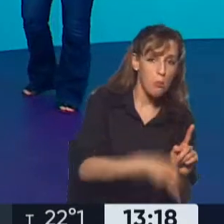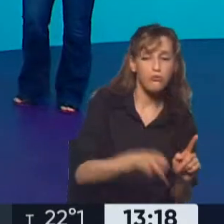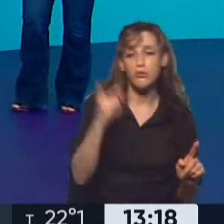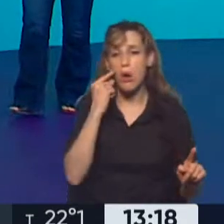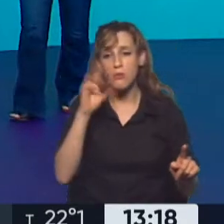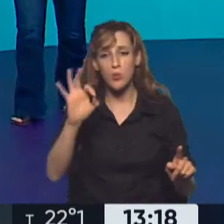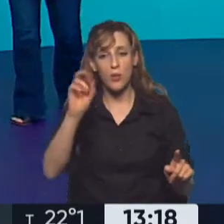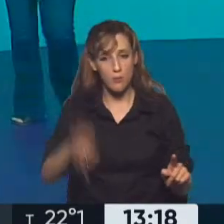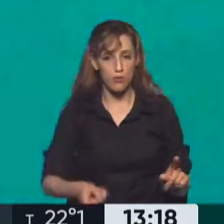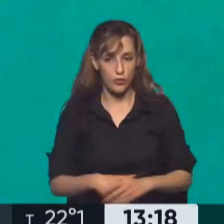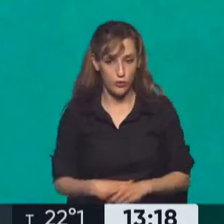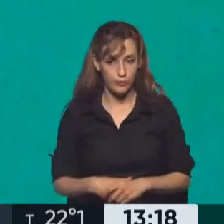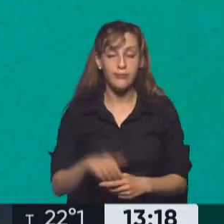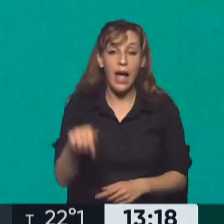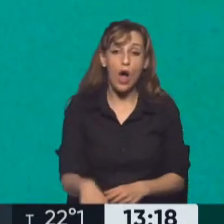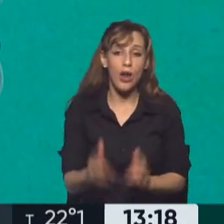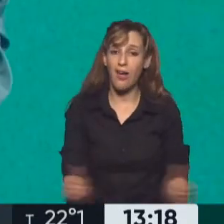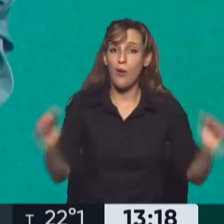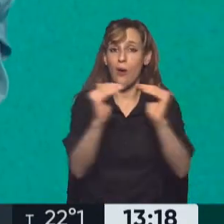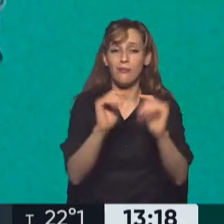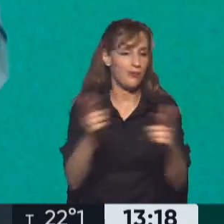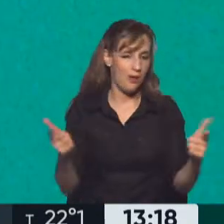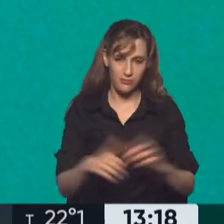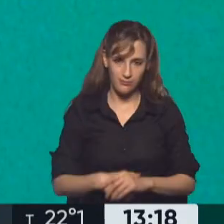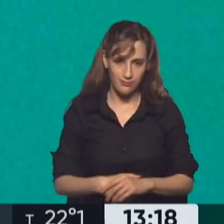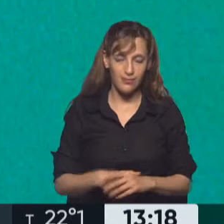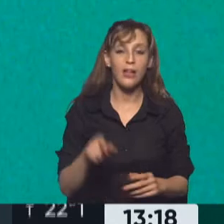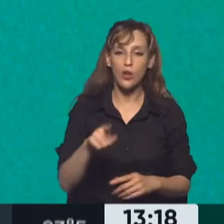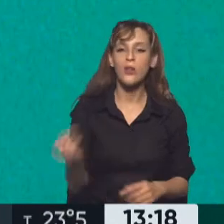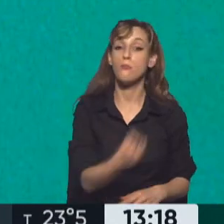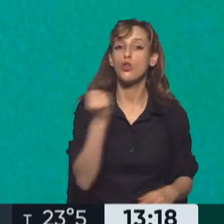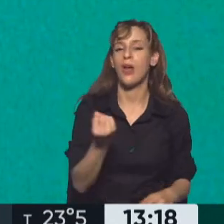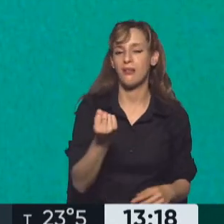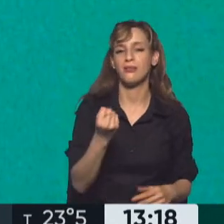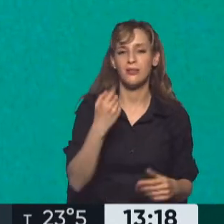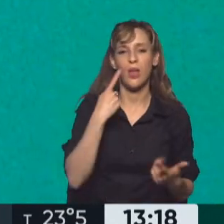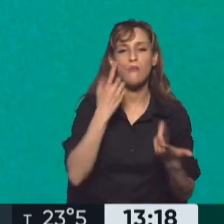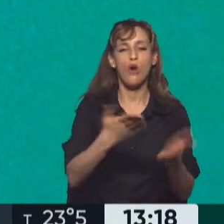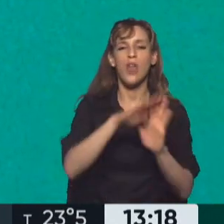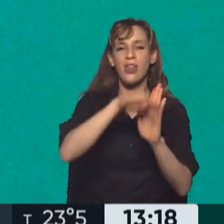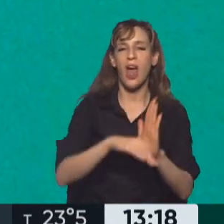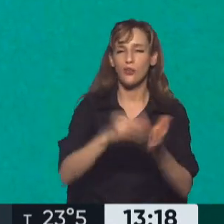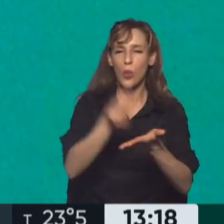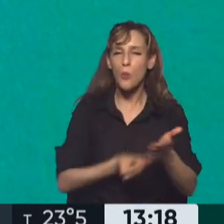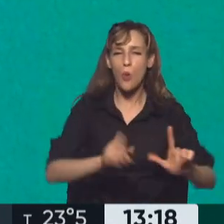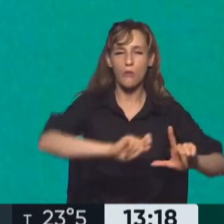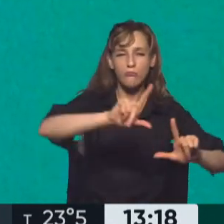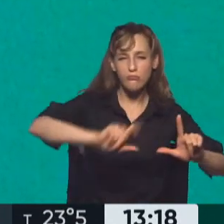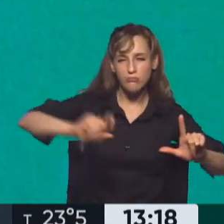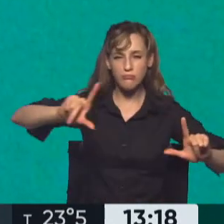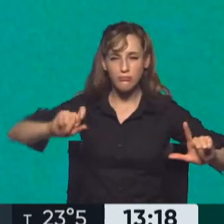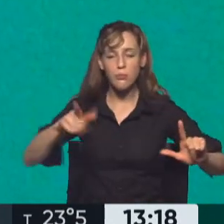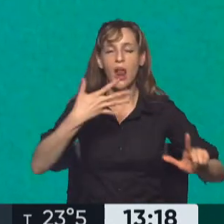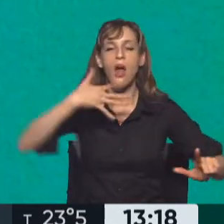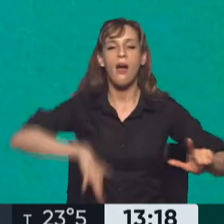varones, bueno, no estaría ocurriendo, no estaría pasando. Me parecía muy importante poder traer estos datos al día de hoy. Creo que muchas de